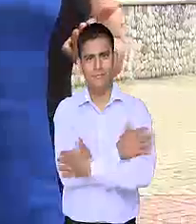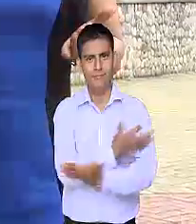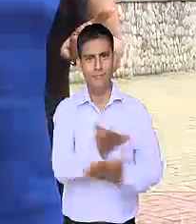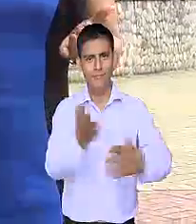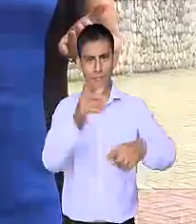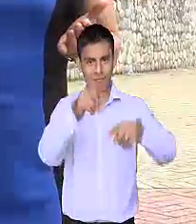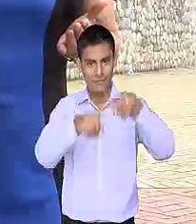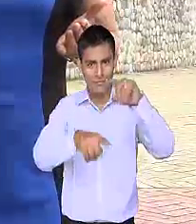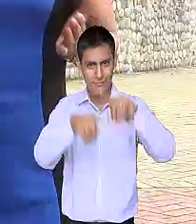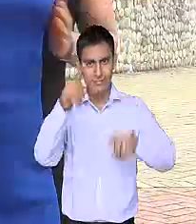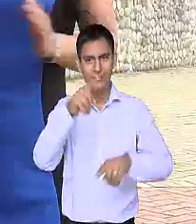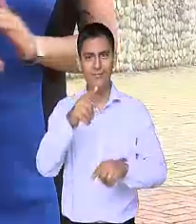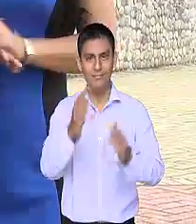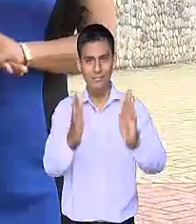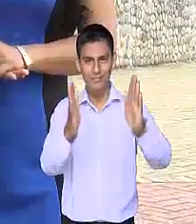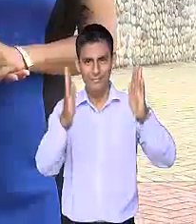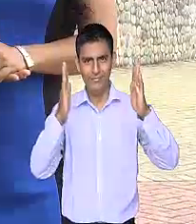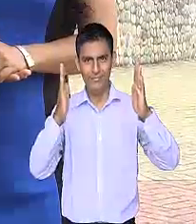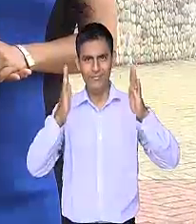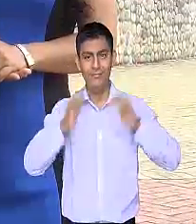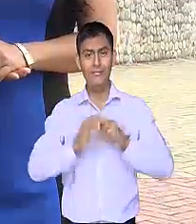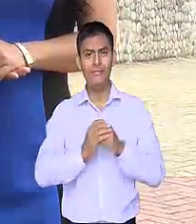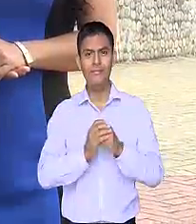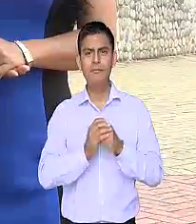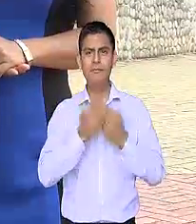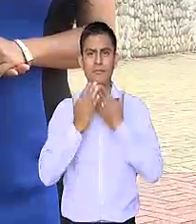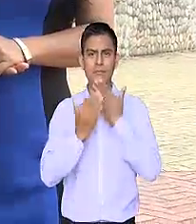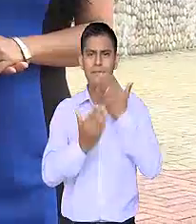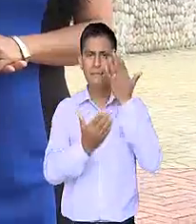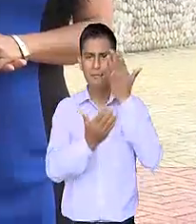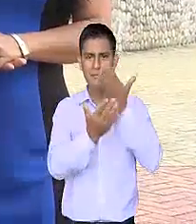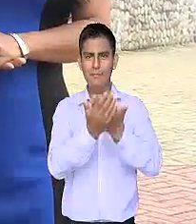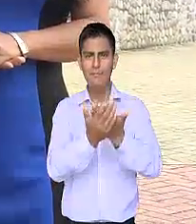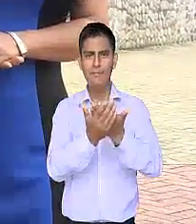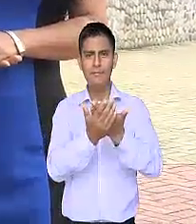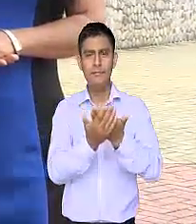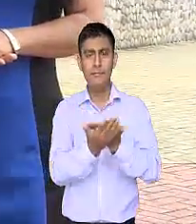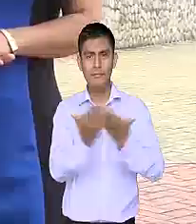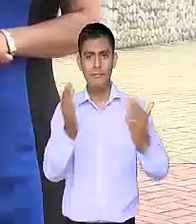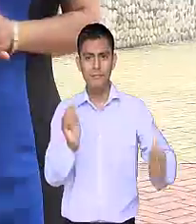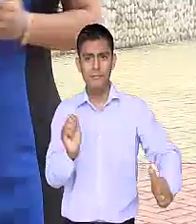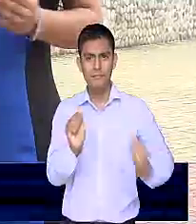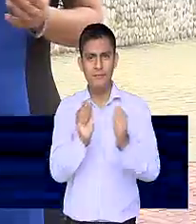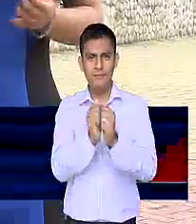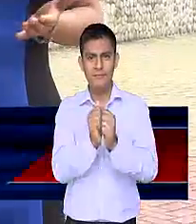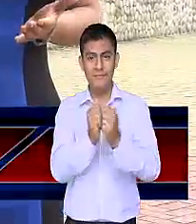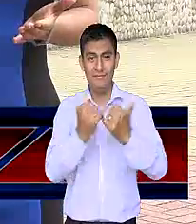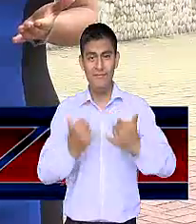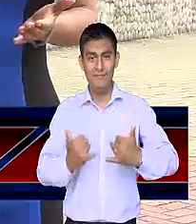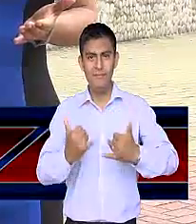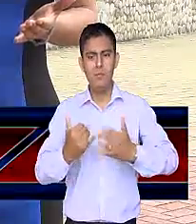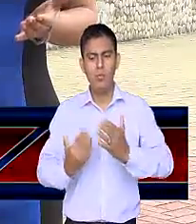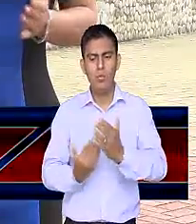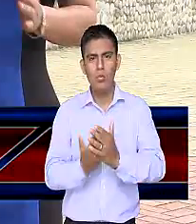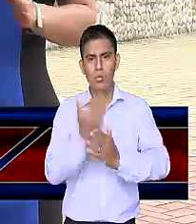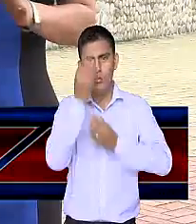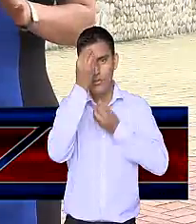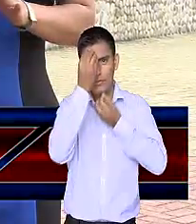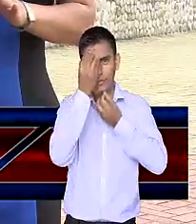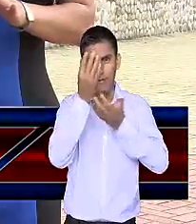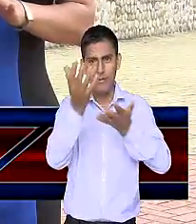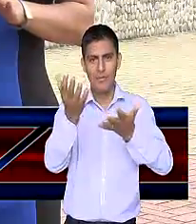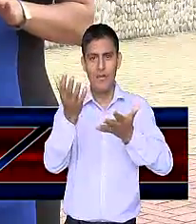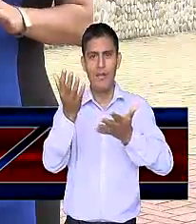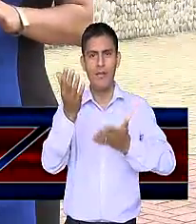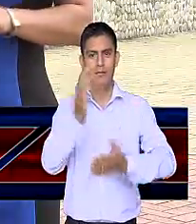Saludos cordiales, amigas y amigos televidentes. Muchísimas gracias por compartir junto a nosotros un